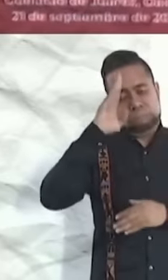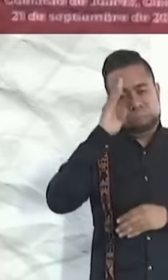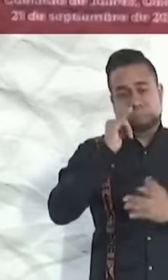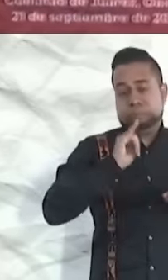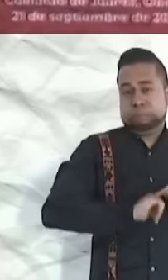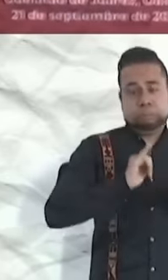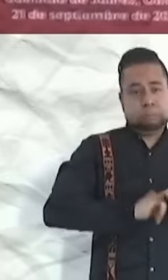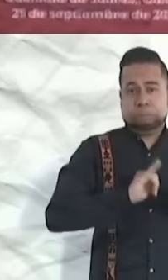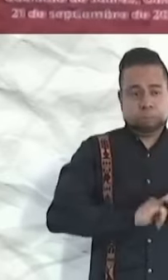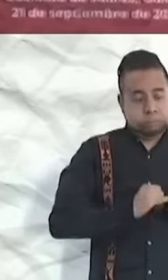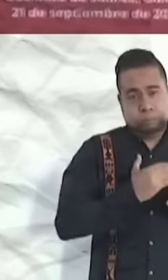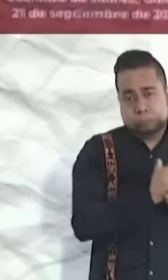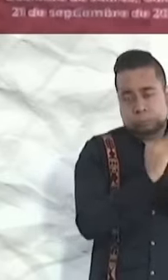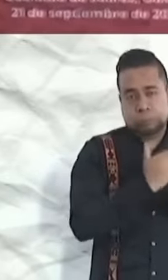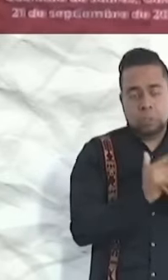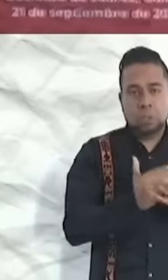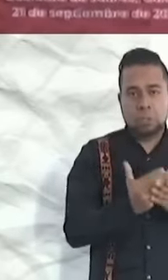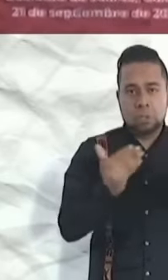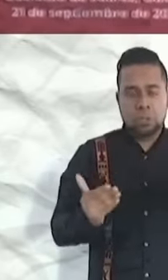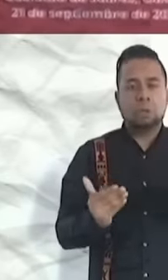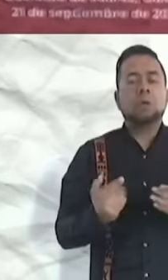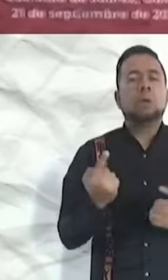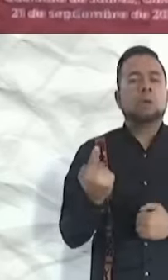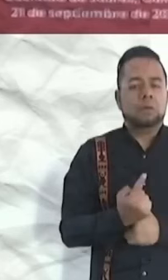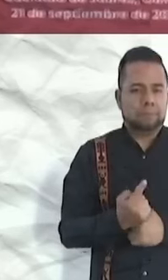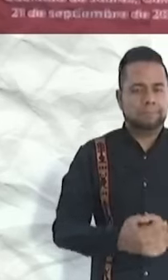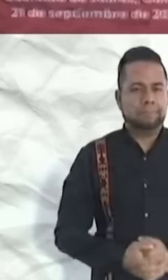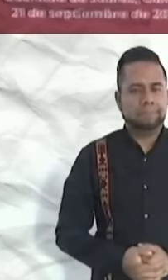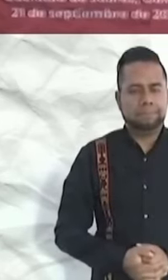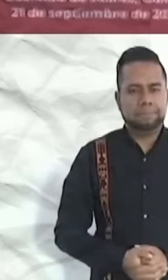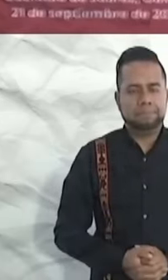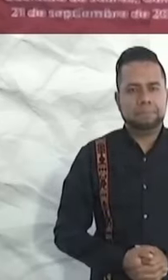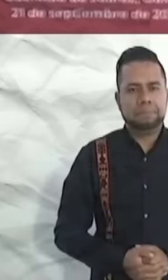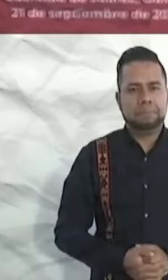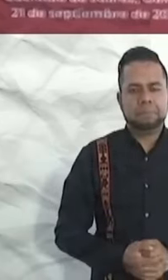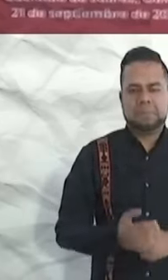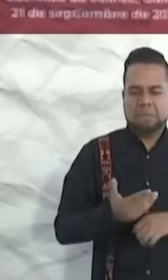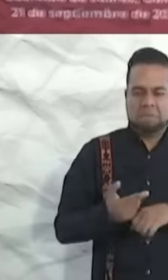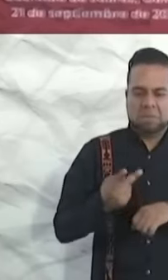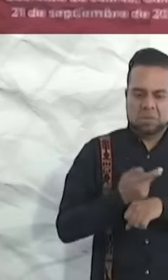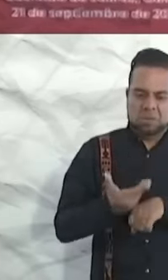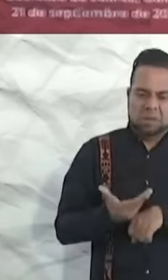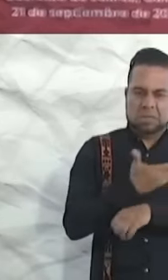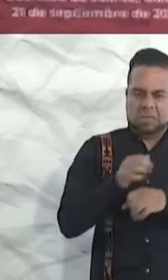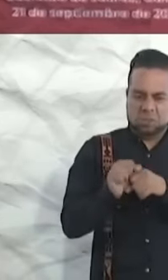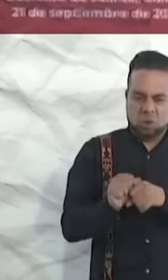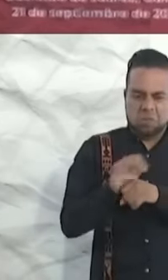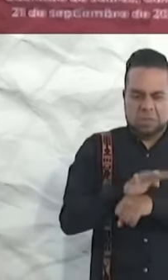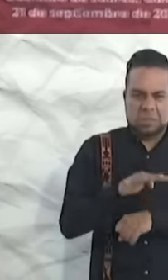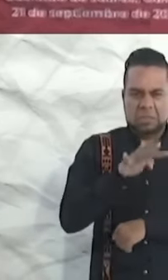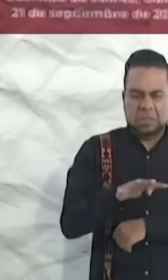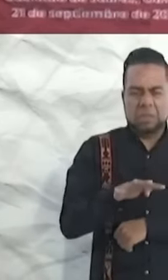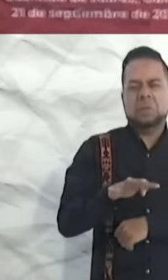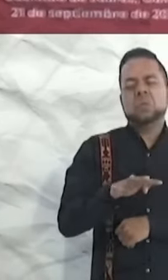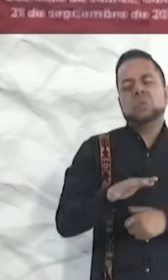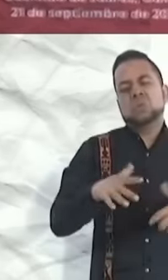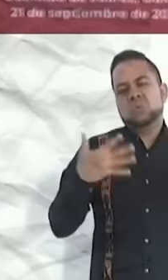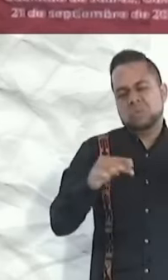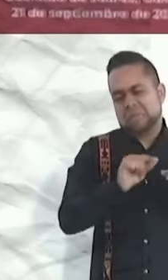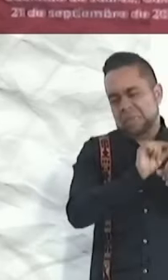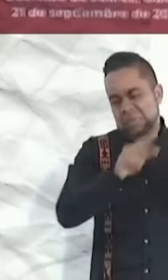que enfrentamos, qué bronca, loco, la pandemia que nos causó tanto daño,